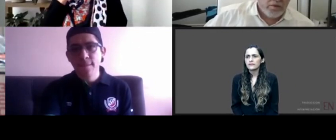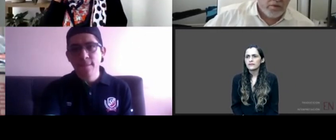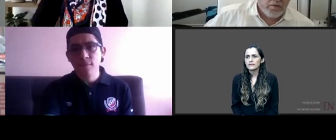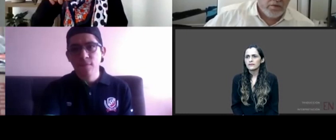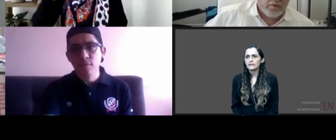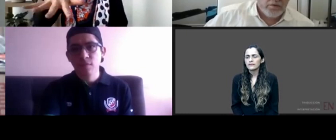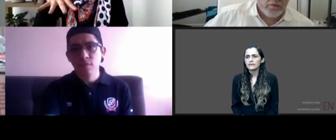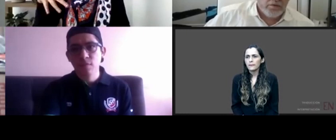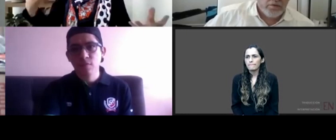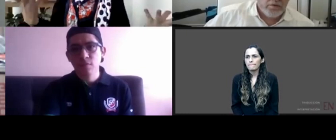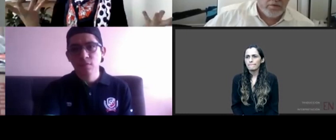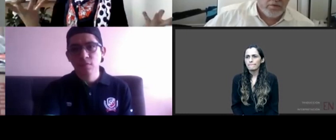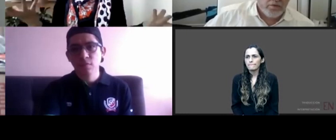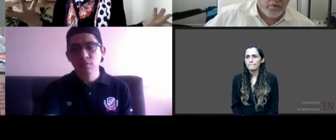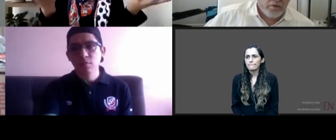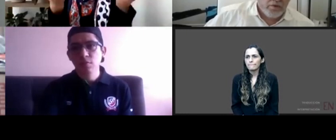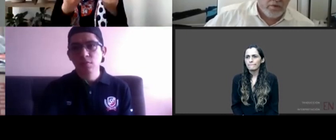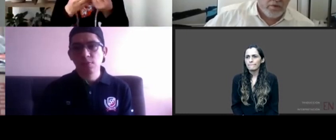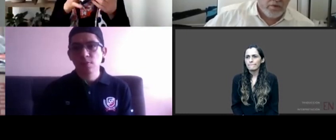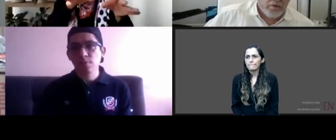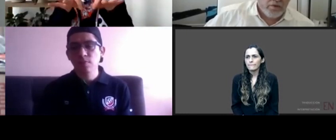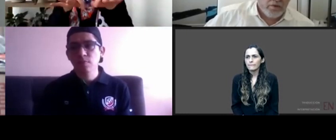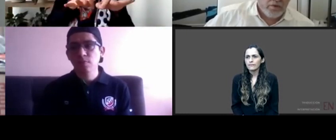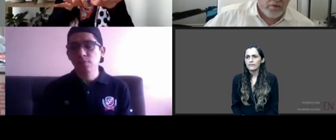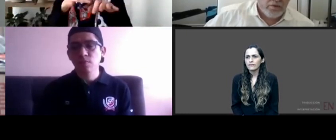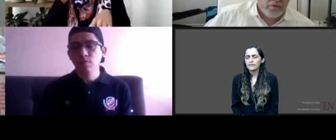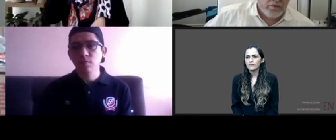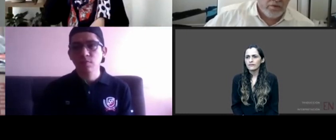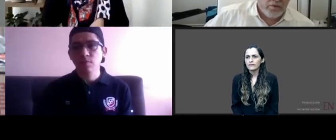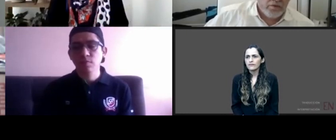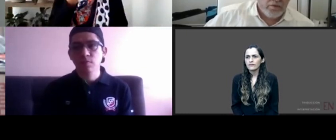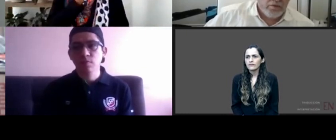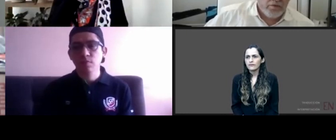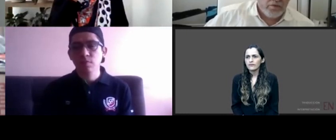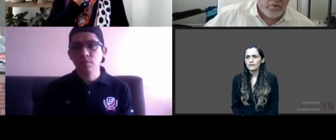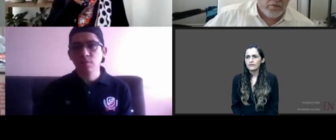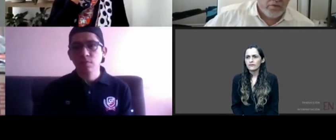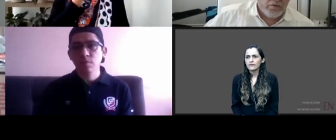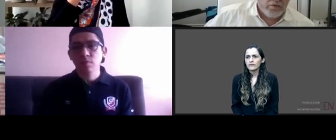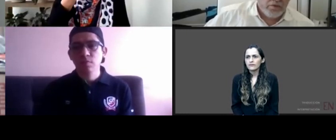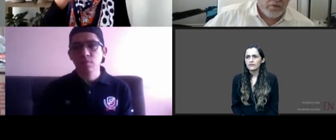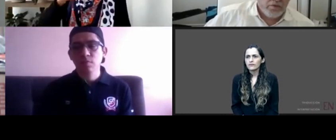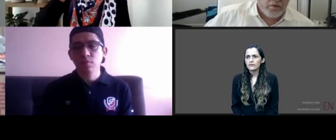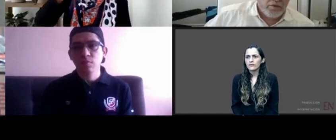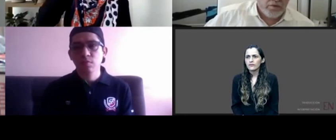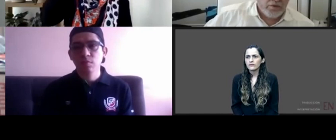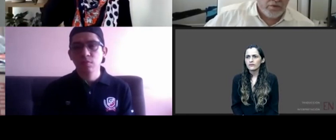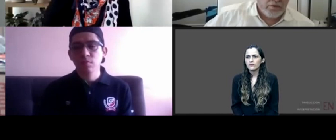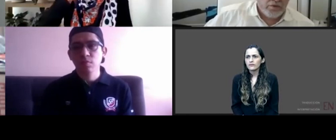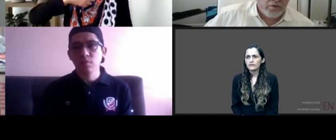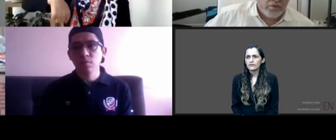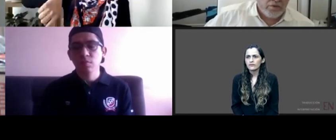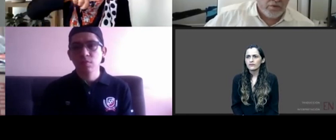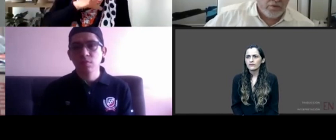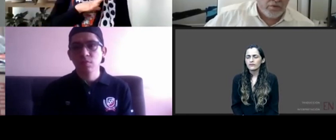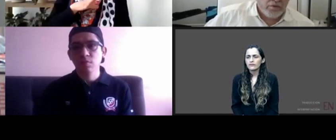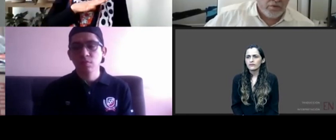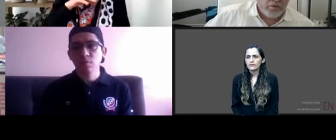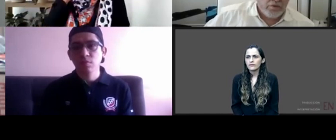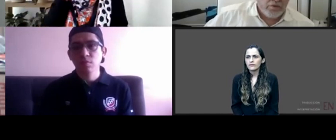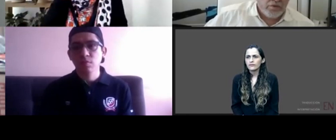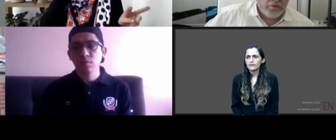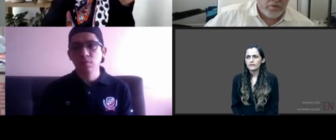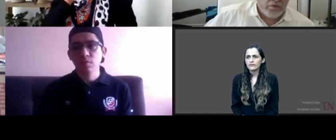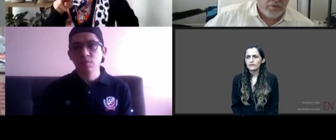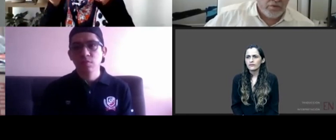pueden comunicarse con sus alumnos oyentes, ¿no? En el caso de tener alumnos sordos en la misma